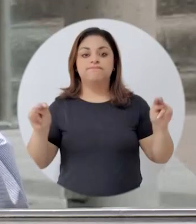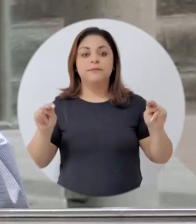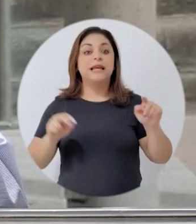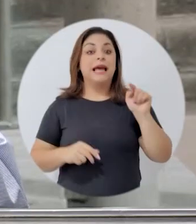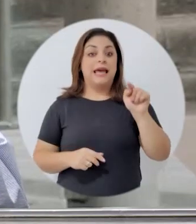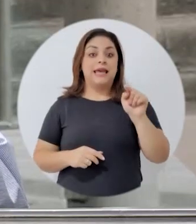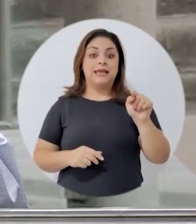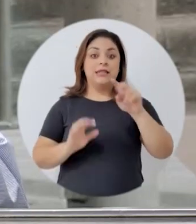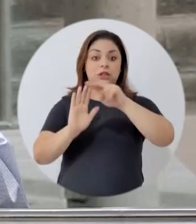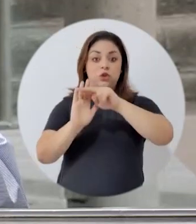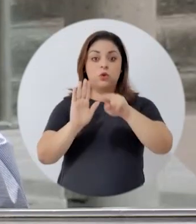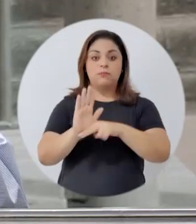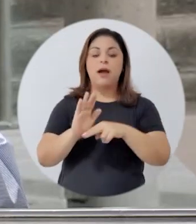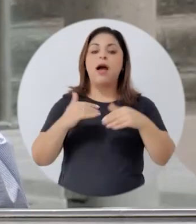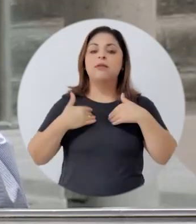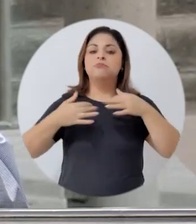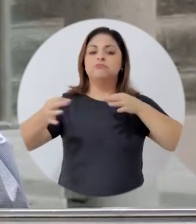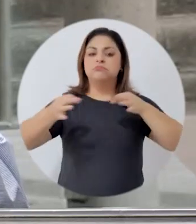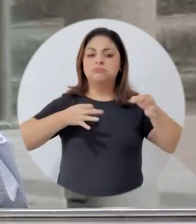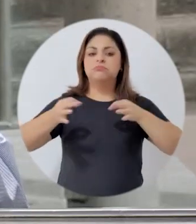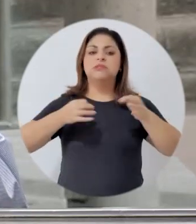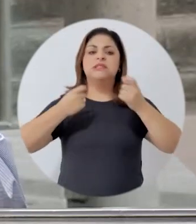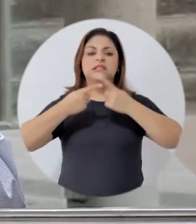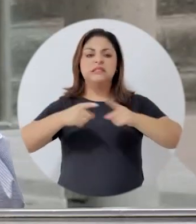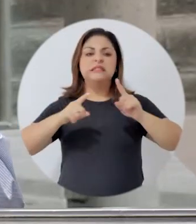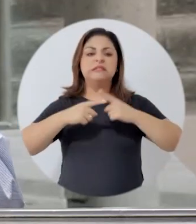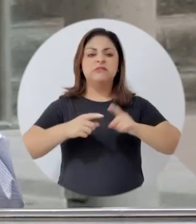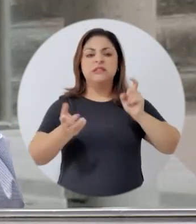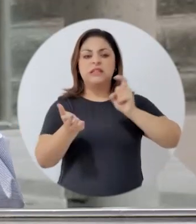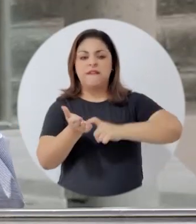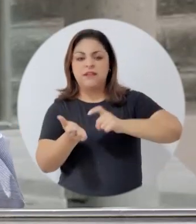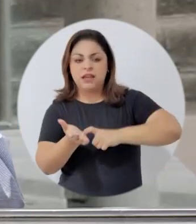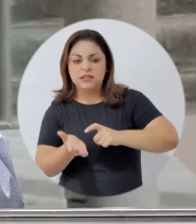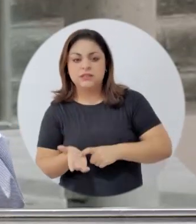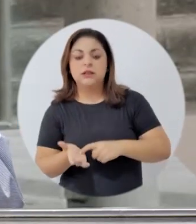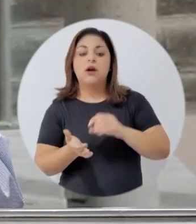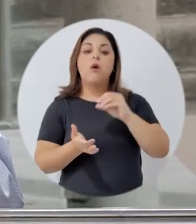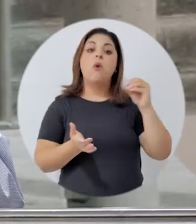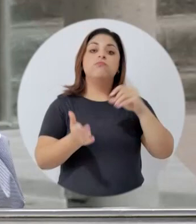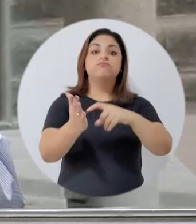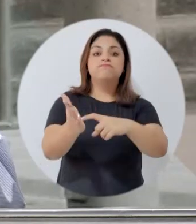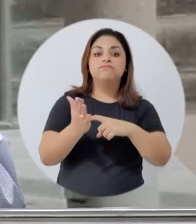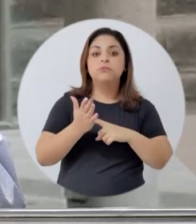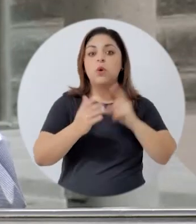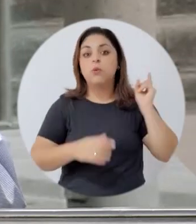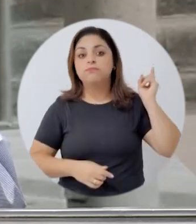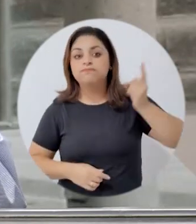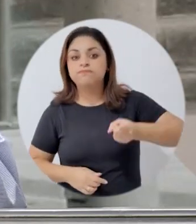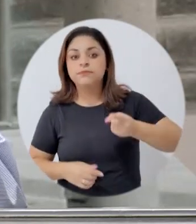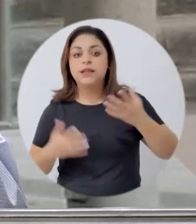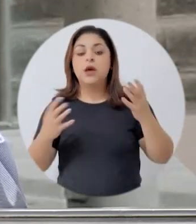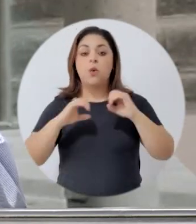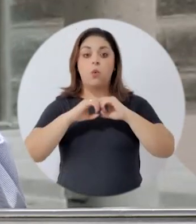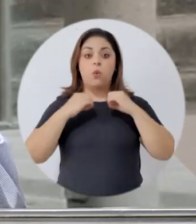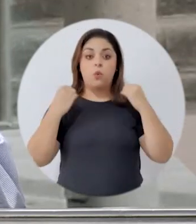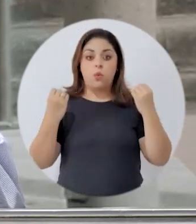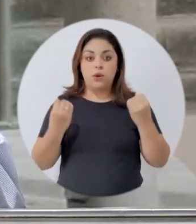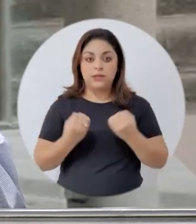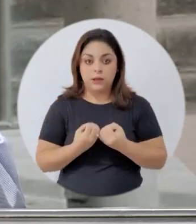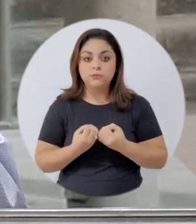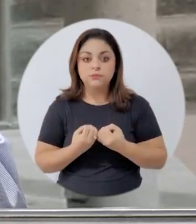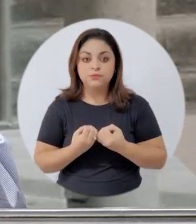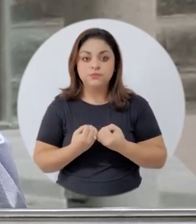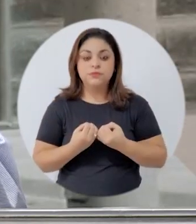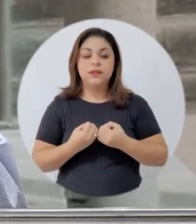norma se vienen definidos una serie de debes, ¿verdad?, o requerimientos obligatorios que la